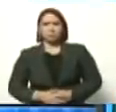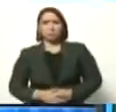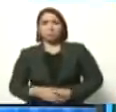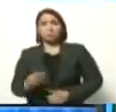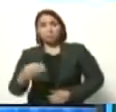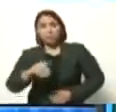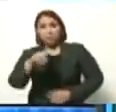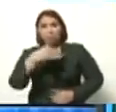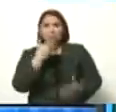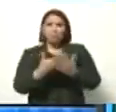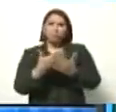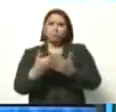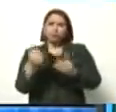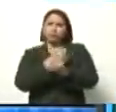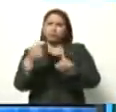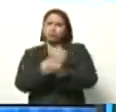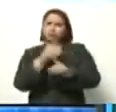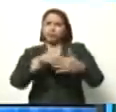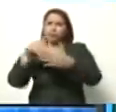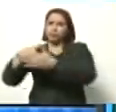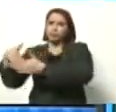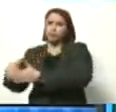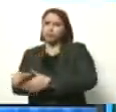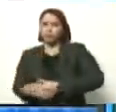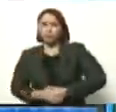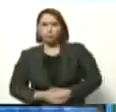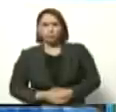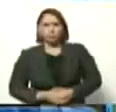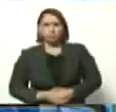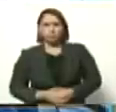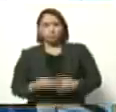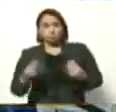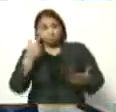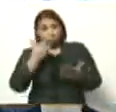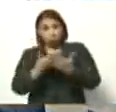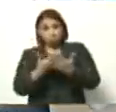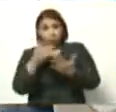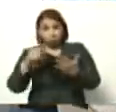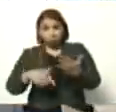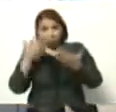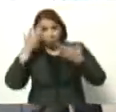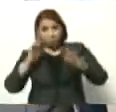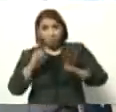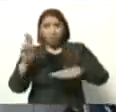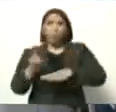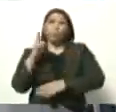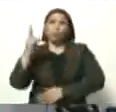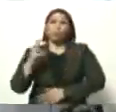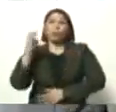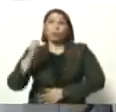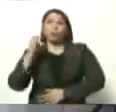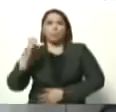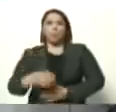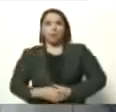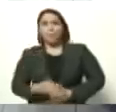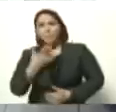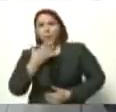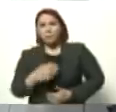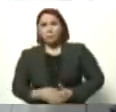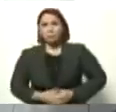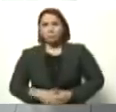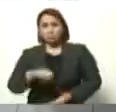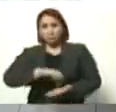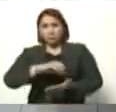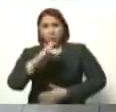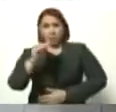con el propósito de sabotear elecciones, como se evidenció por el caso de la Unión Europea, por el caso del Centro